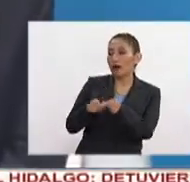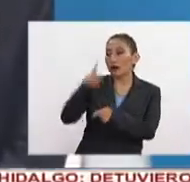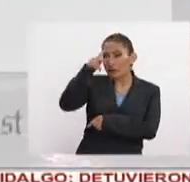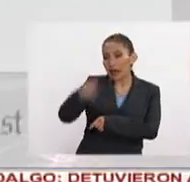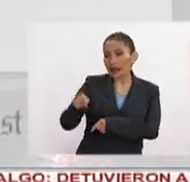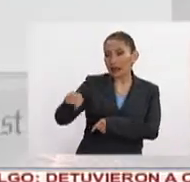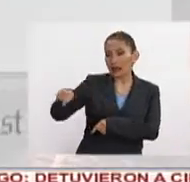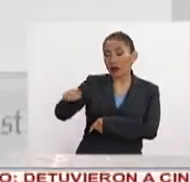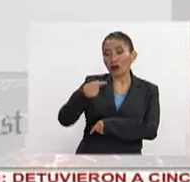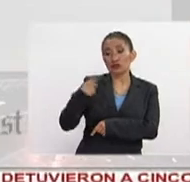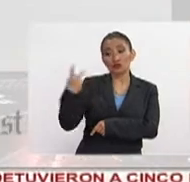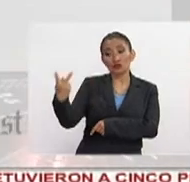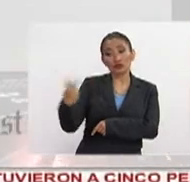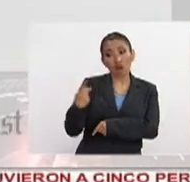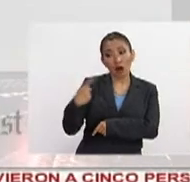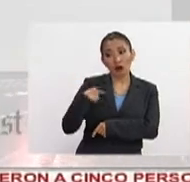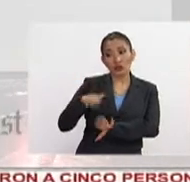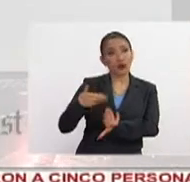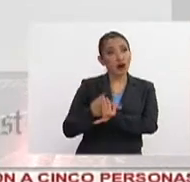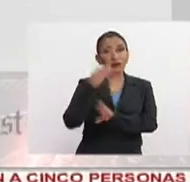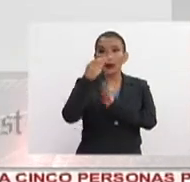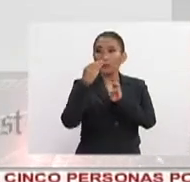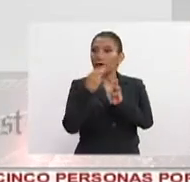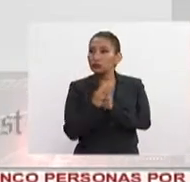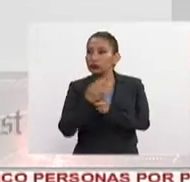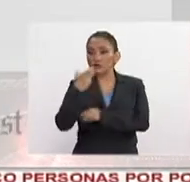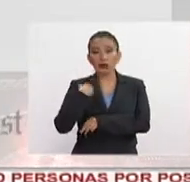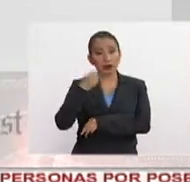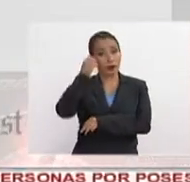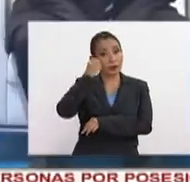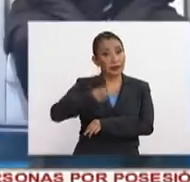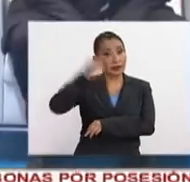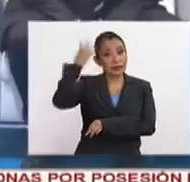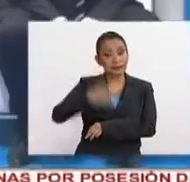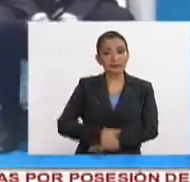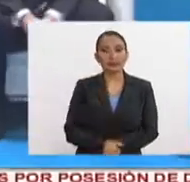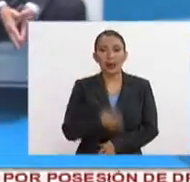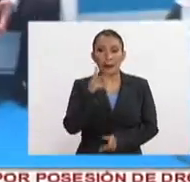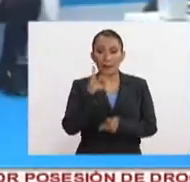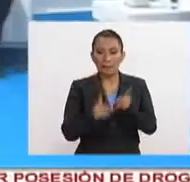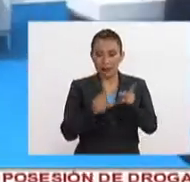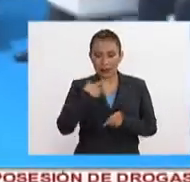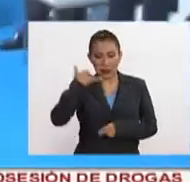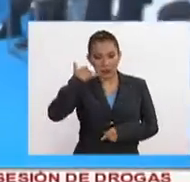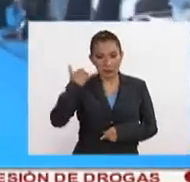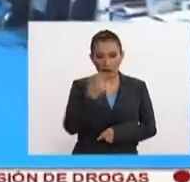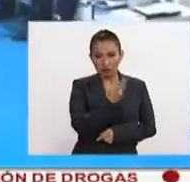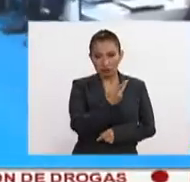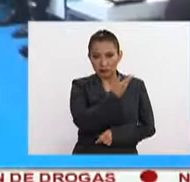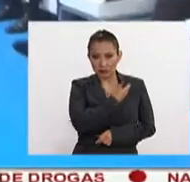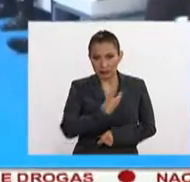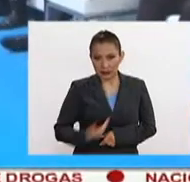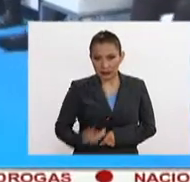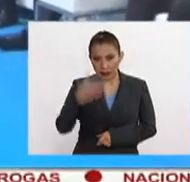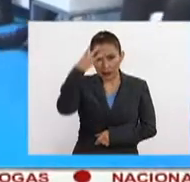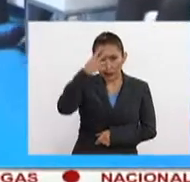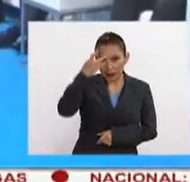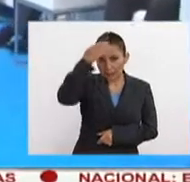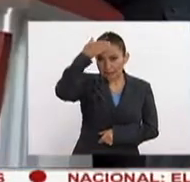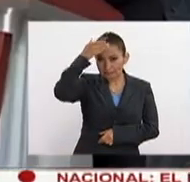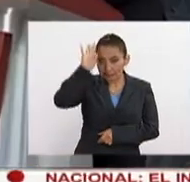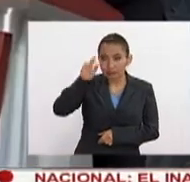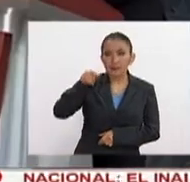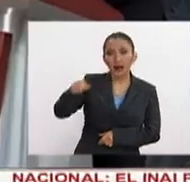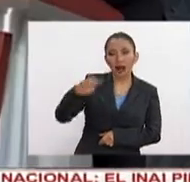México: somos tú y yo contra el mundo, Enrique, no lo olvides. La conversación telefónica entre los presidentes Trump y Peña